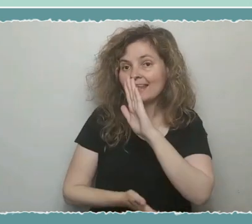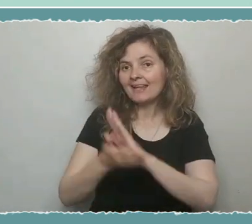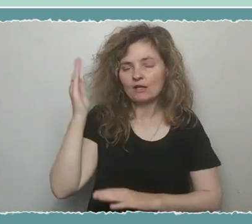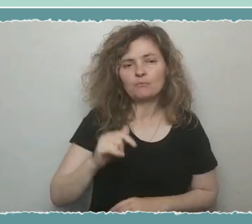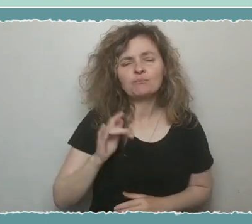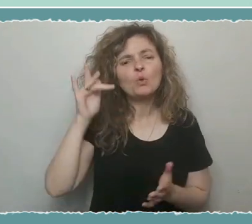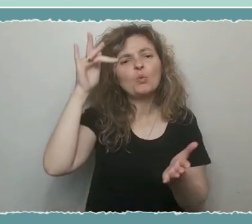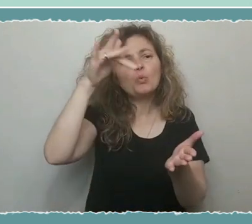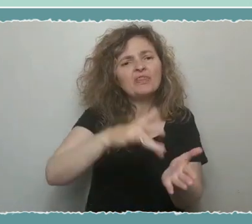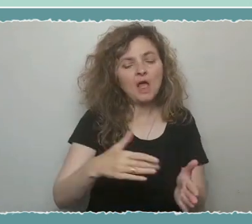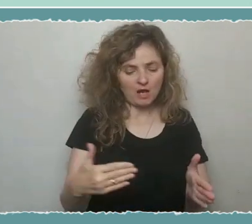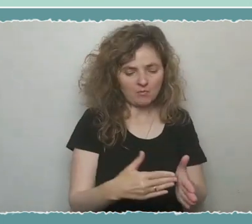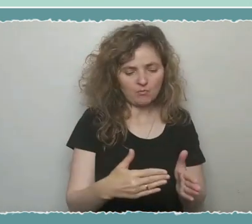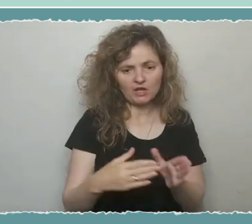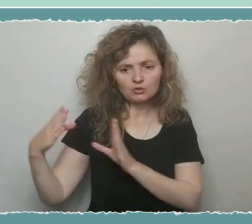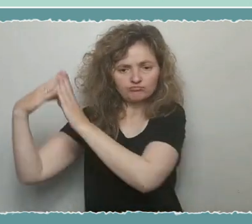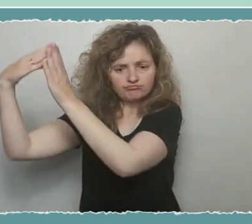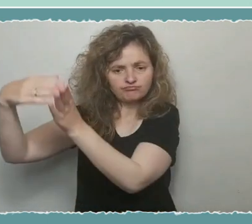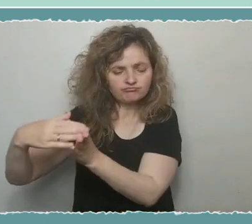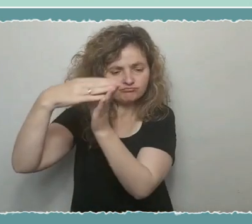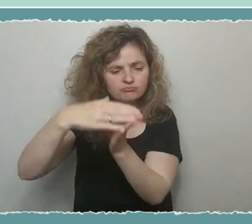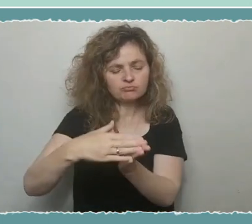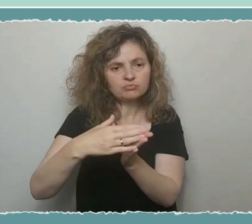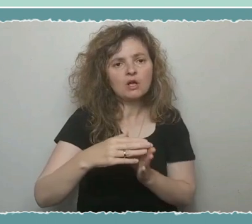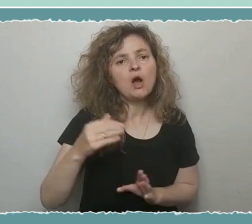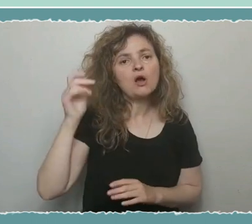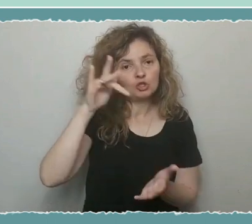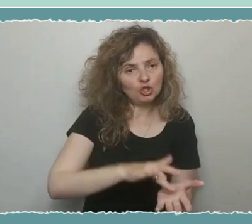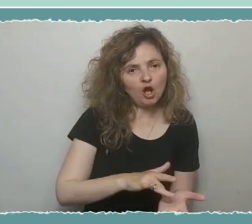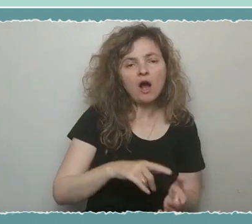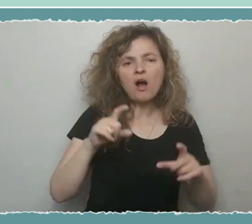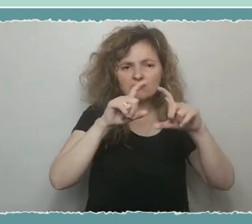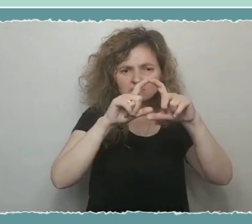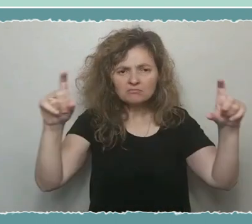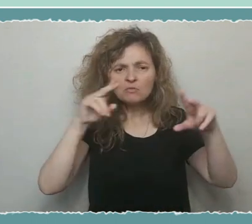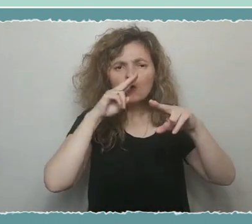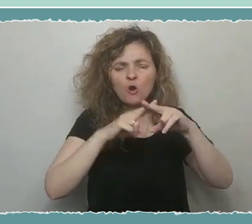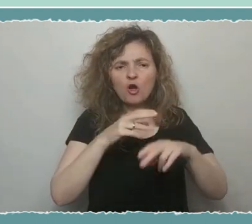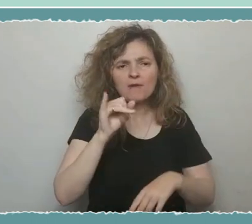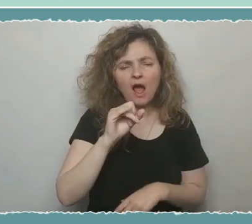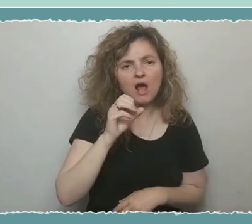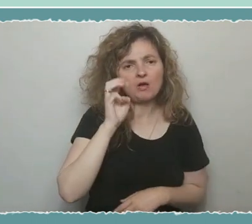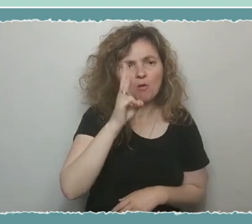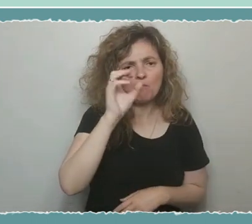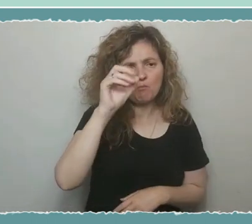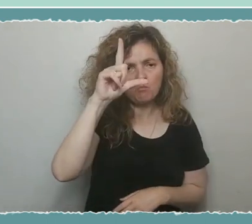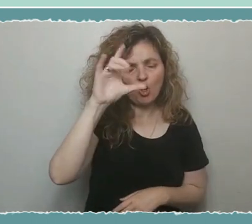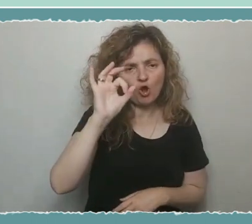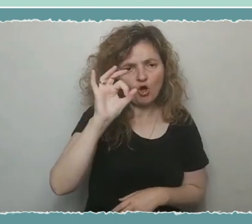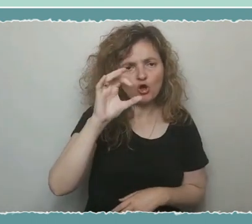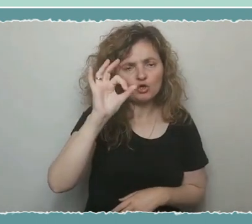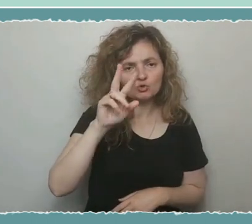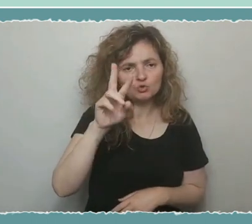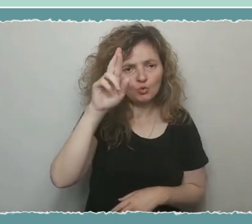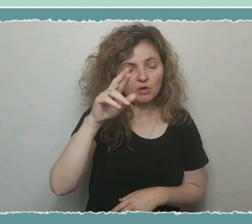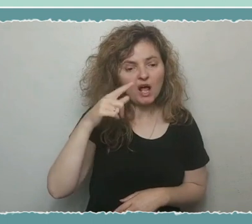día chegou un barco, o peirao de Pontevedra, que tiña por nome Polo Sur. E el que pensou que